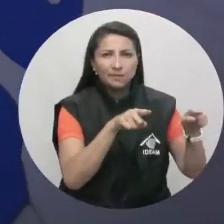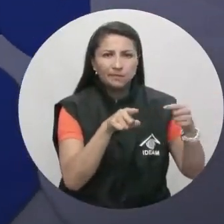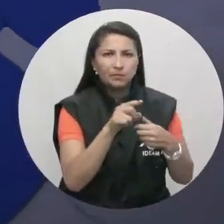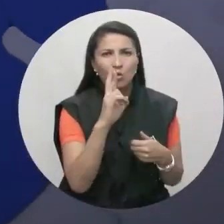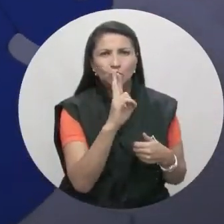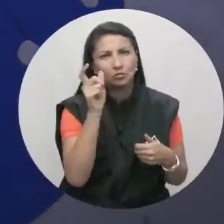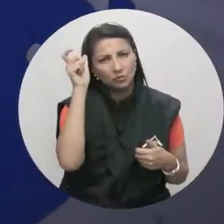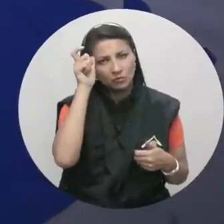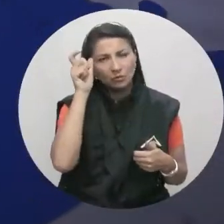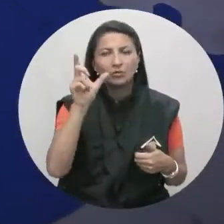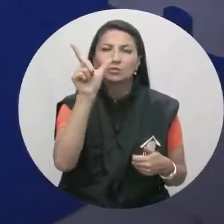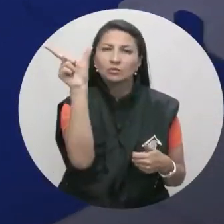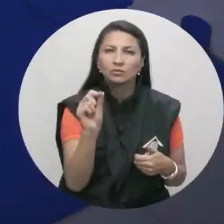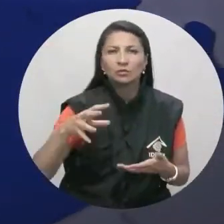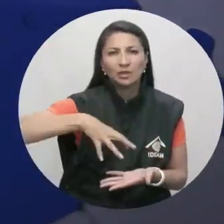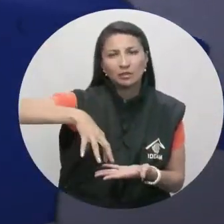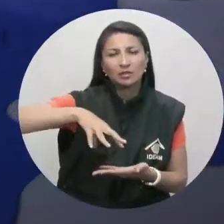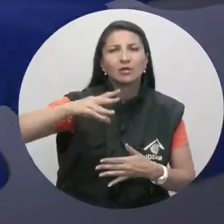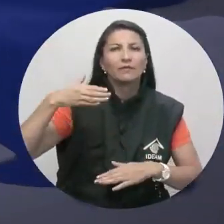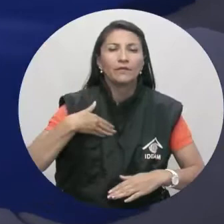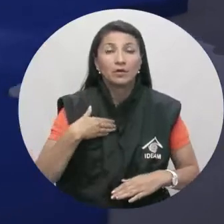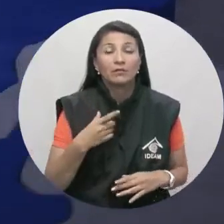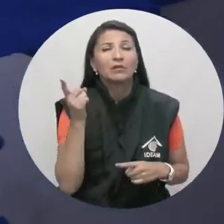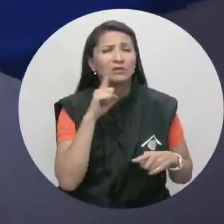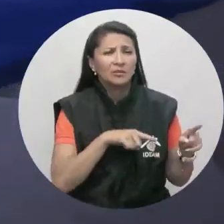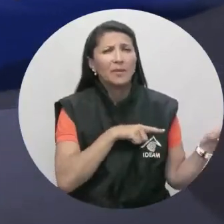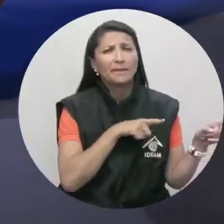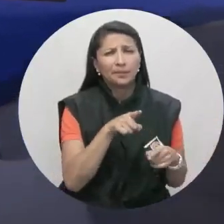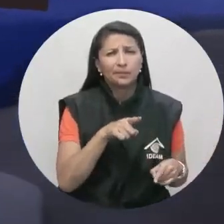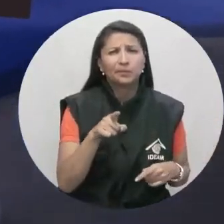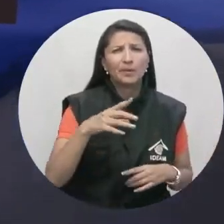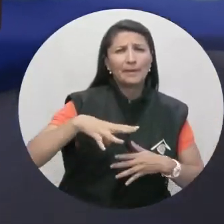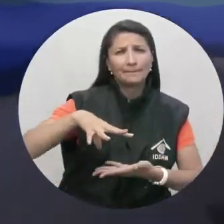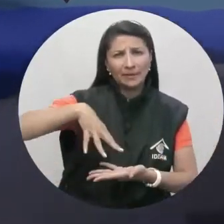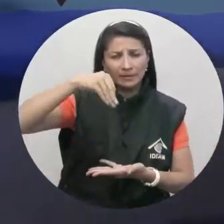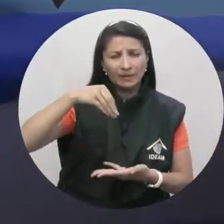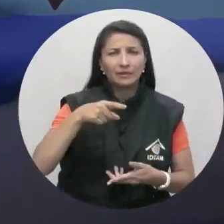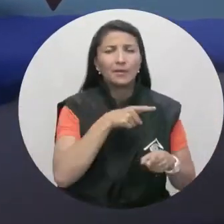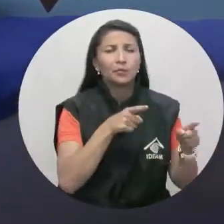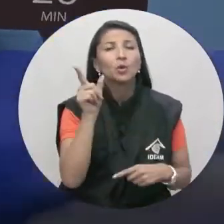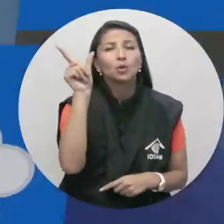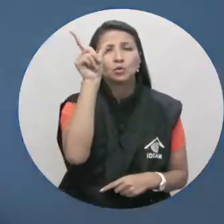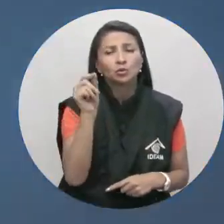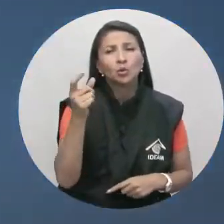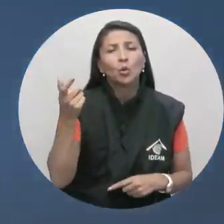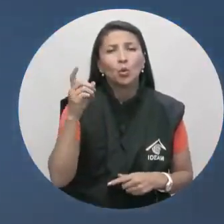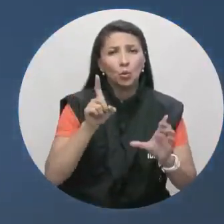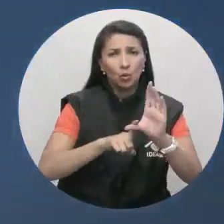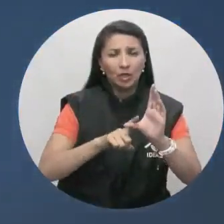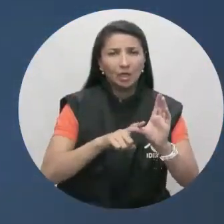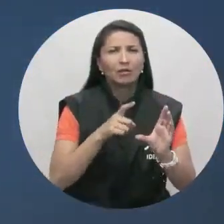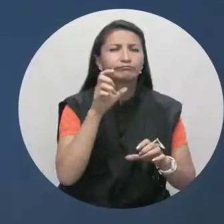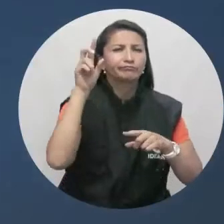Sucre, Atlántico y Bolívar. De igual forma en el norte y sur de Magdalena, Cesar y sur de La Guajira, con probables tormentas